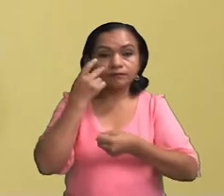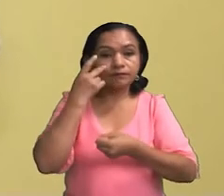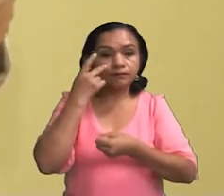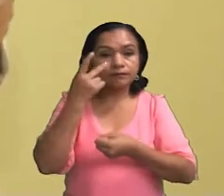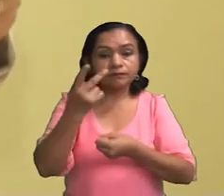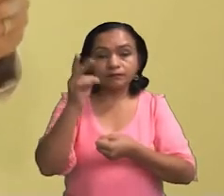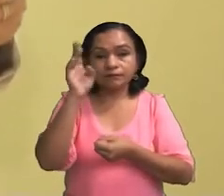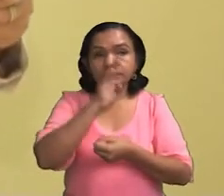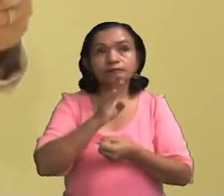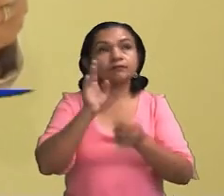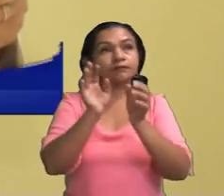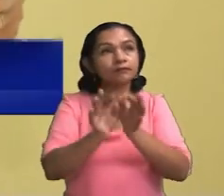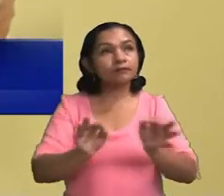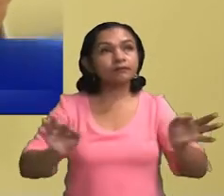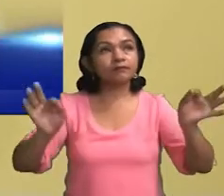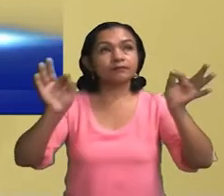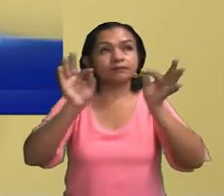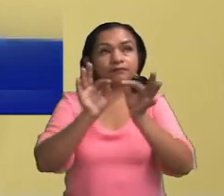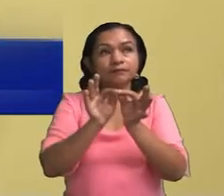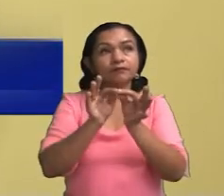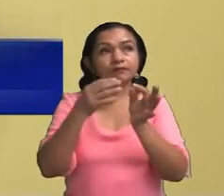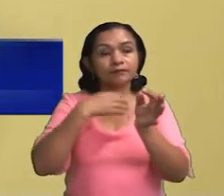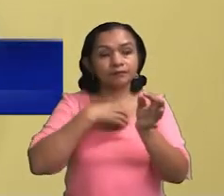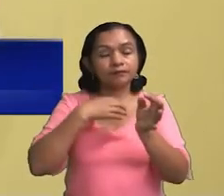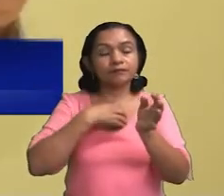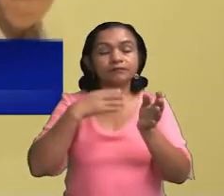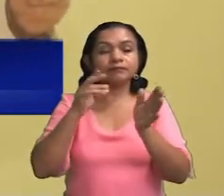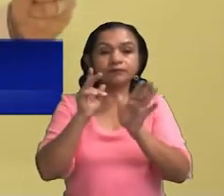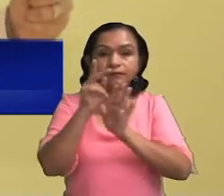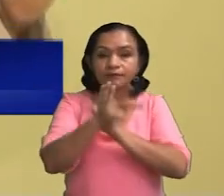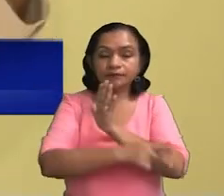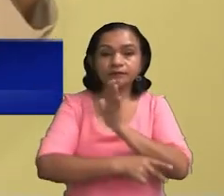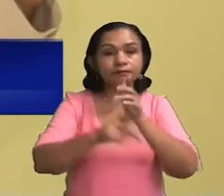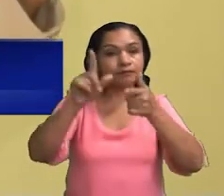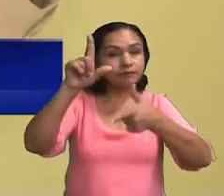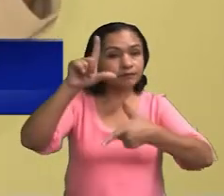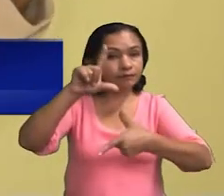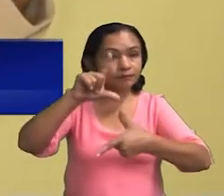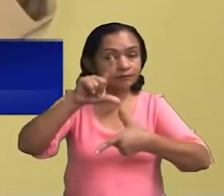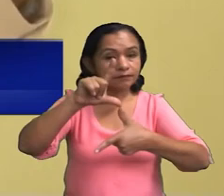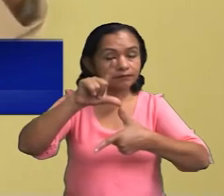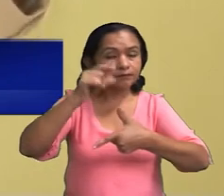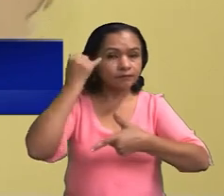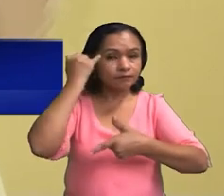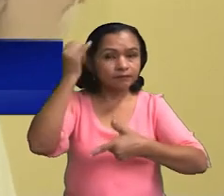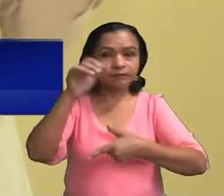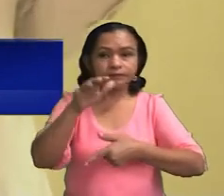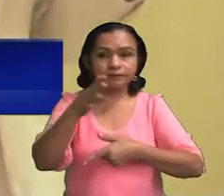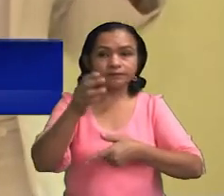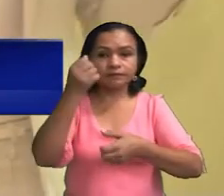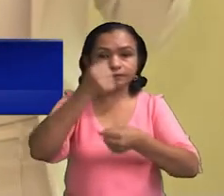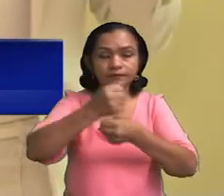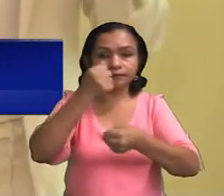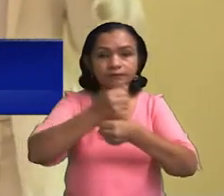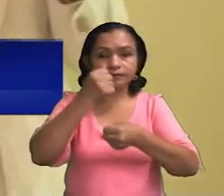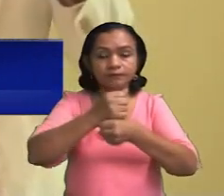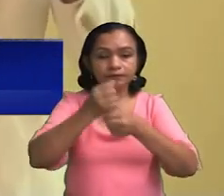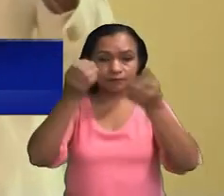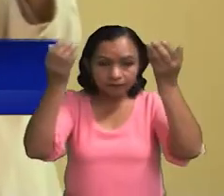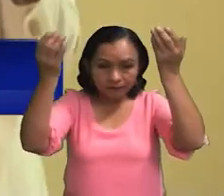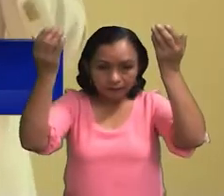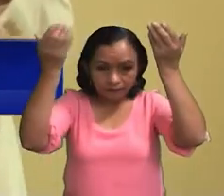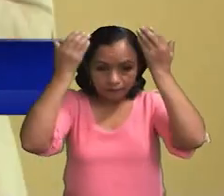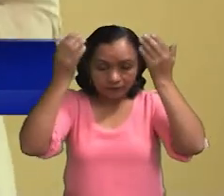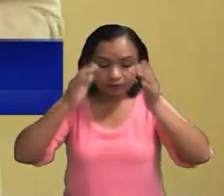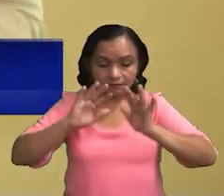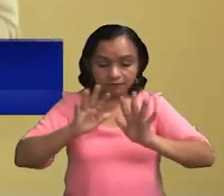que tiene un costo importante en nuestros países. En América Latina, para que tengan una idea, el trabajo doméstico no remunerado,